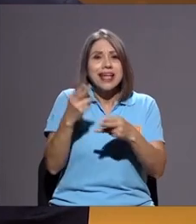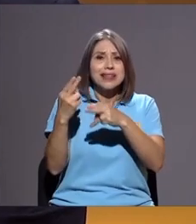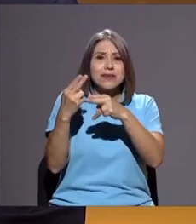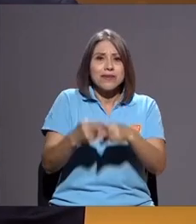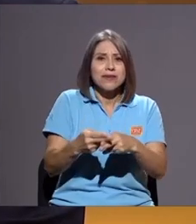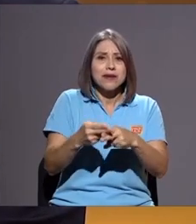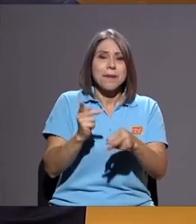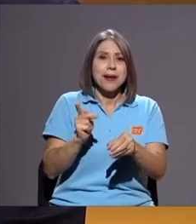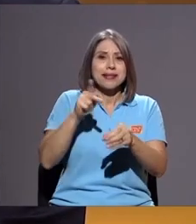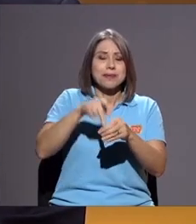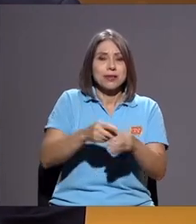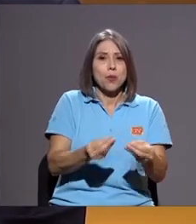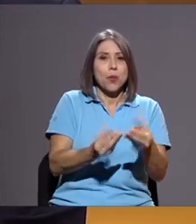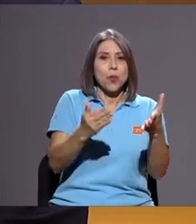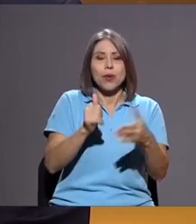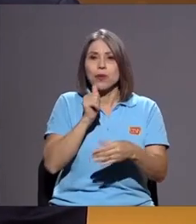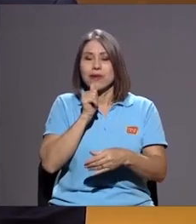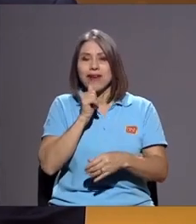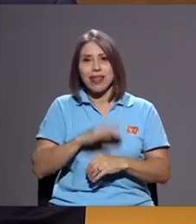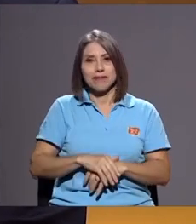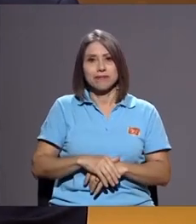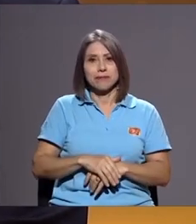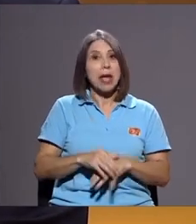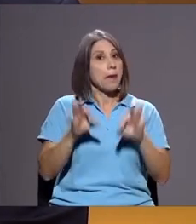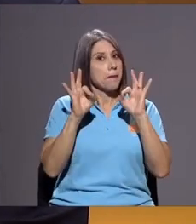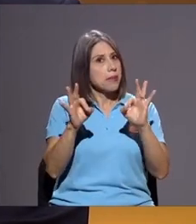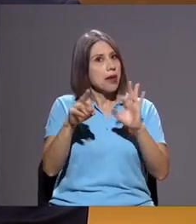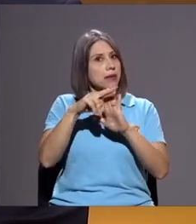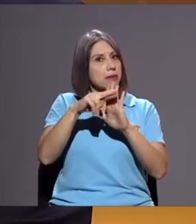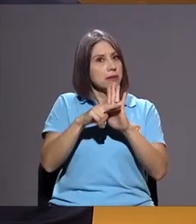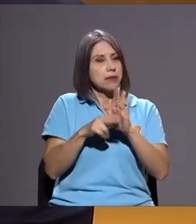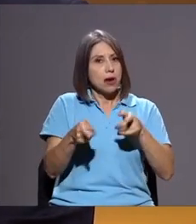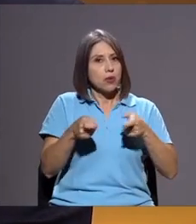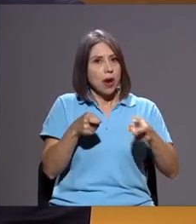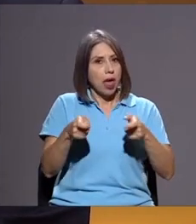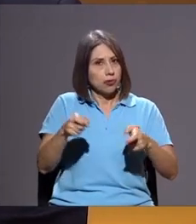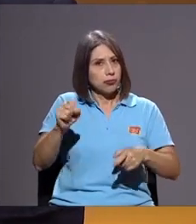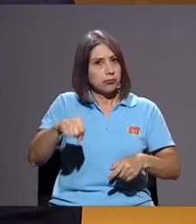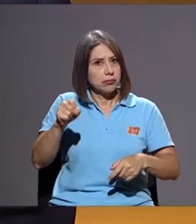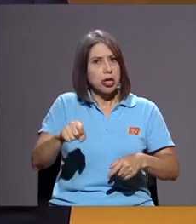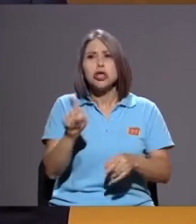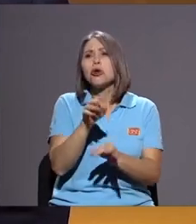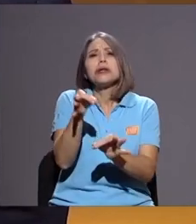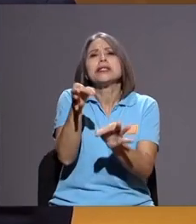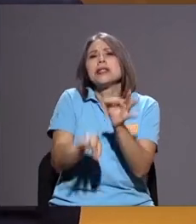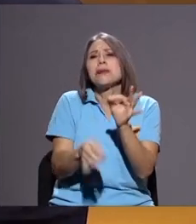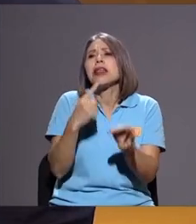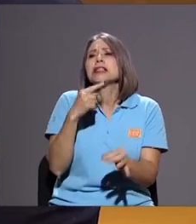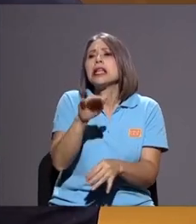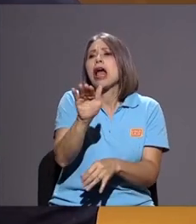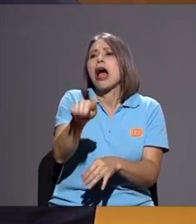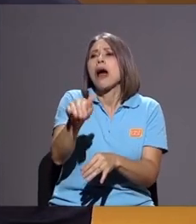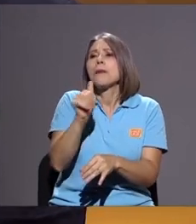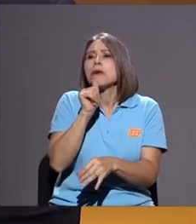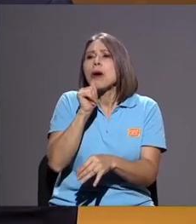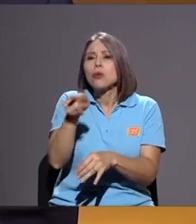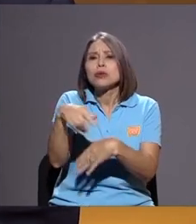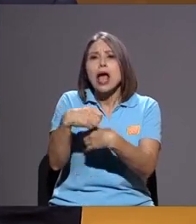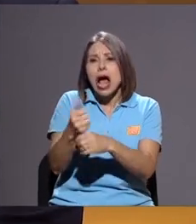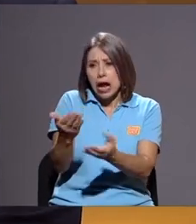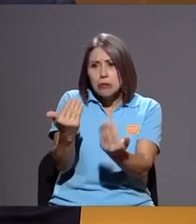público-privada bien regulados desde luego no es no es simplemente decir el sector privado de engaño lo que usted quiera